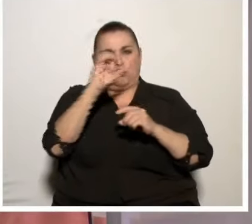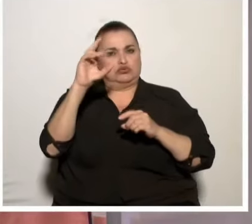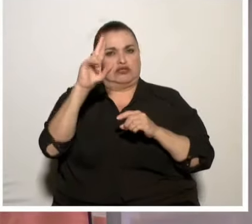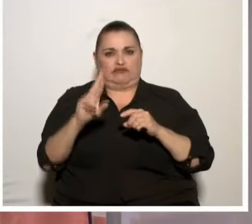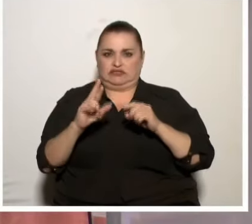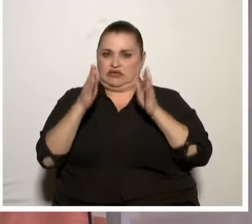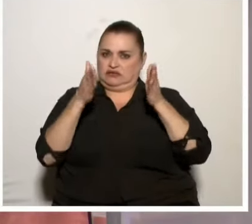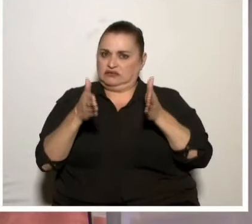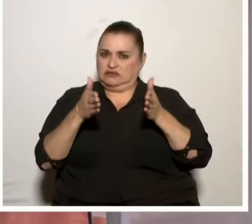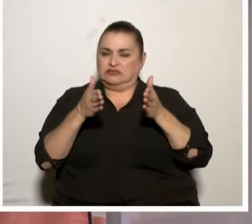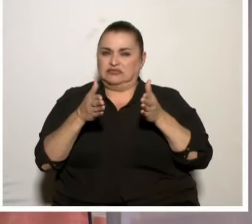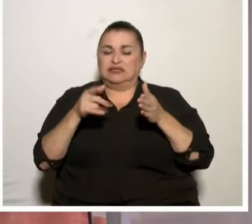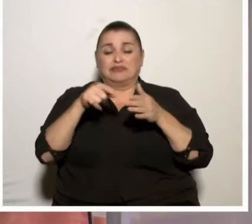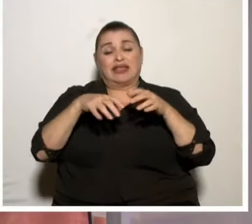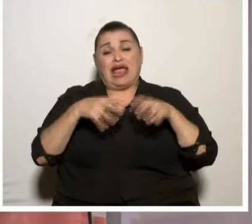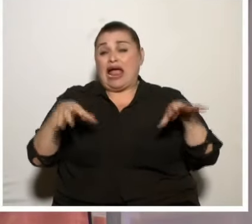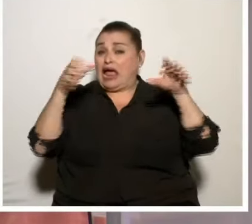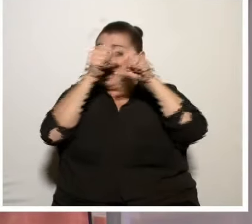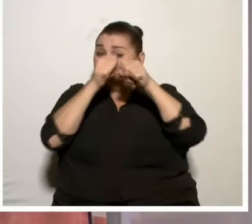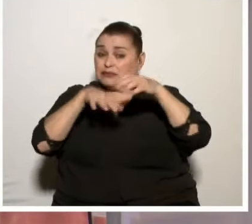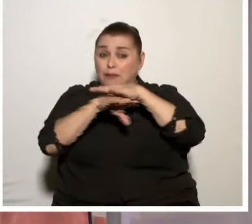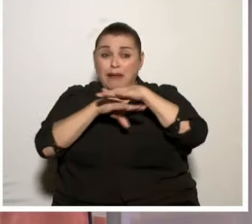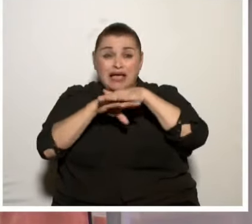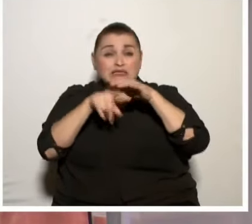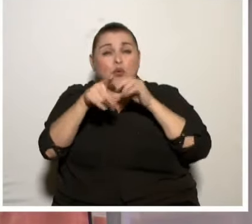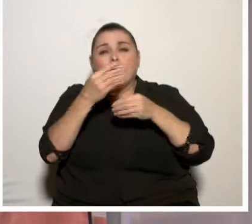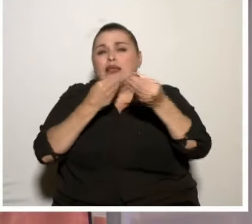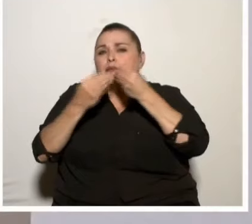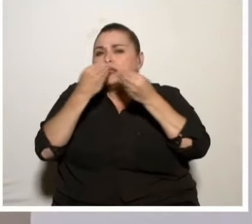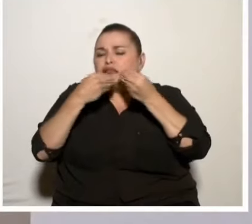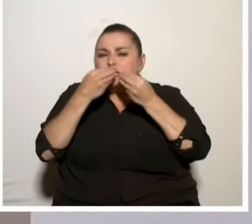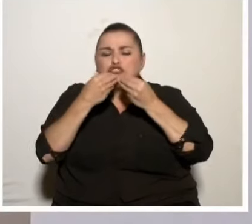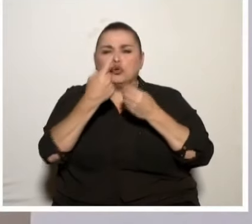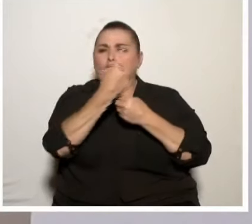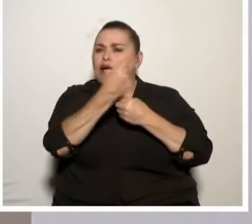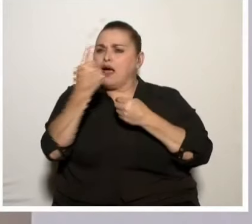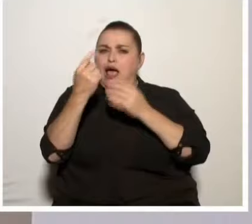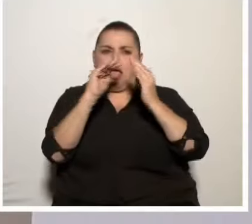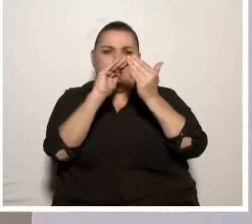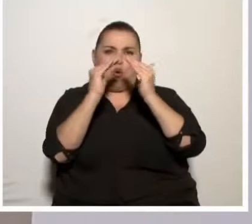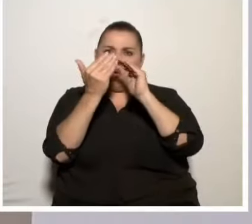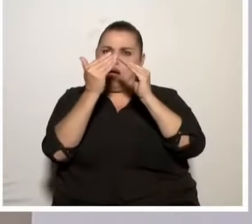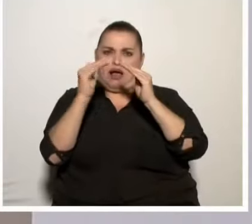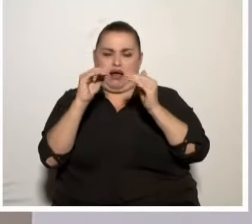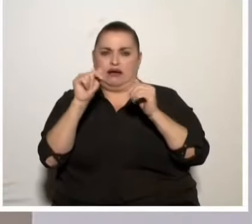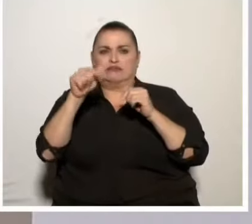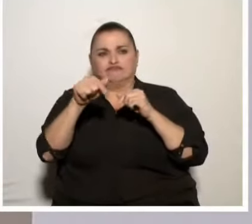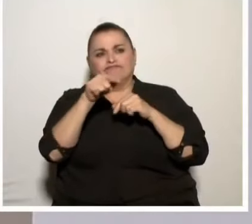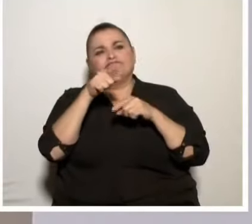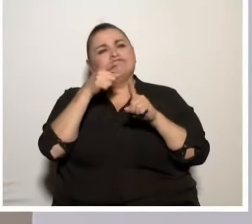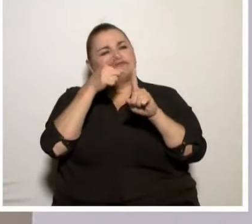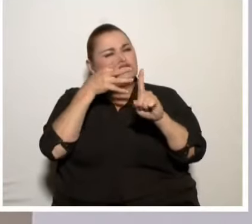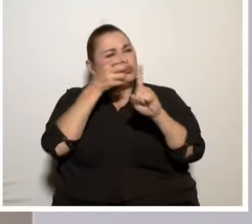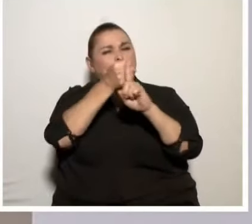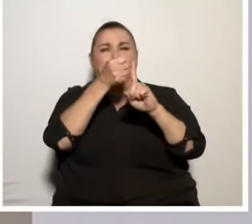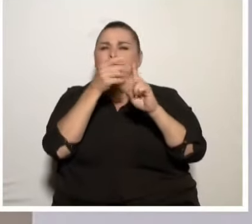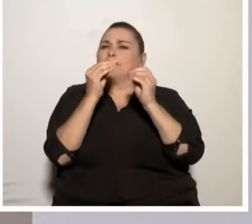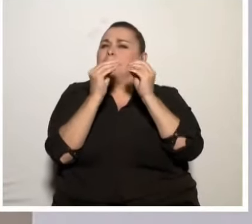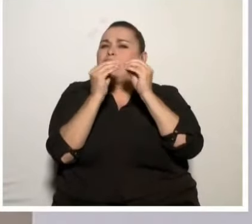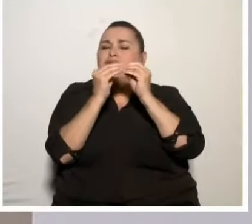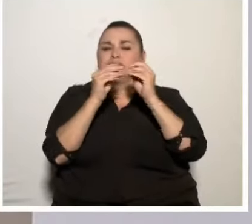costarricenses. La canasta básica es la alimentación que consumen en cada uno de los hogares y que golpea más a